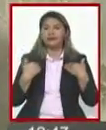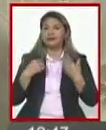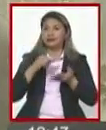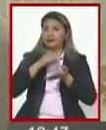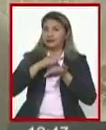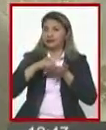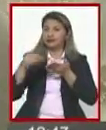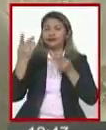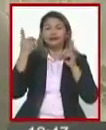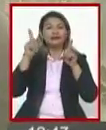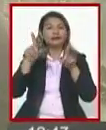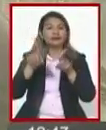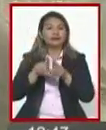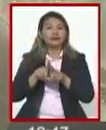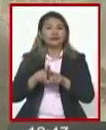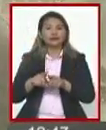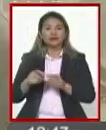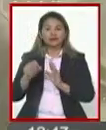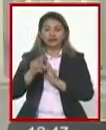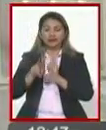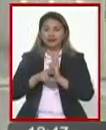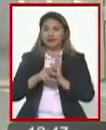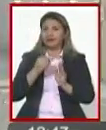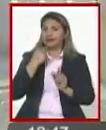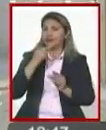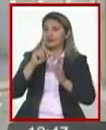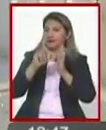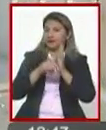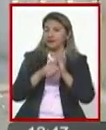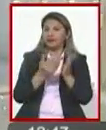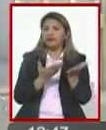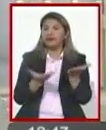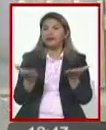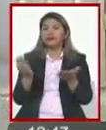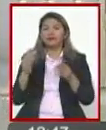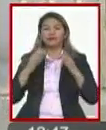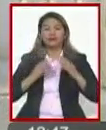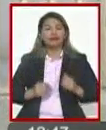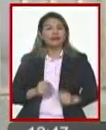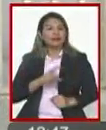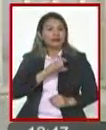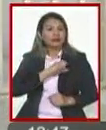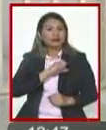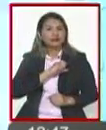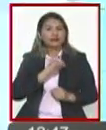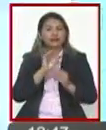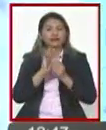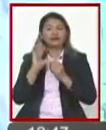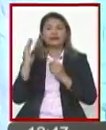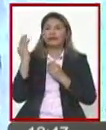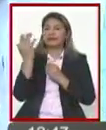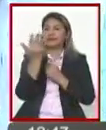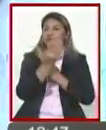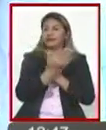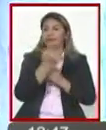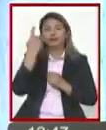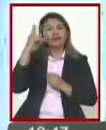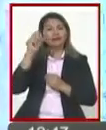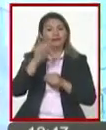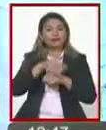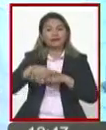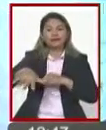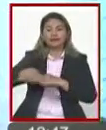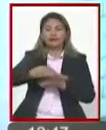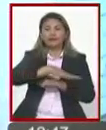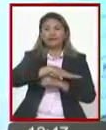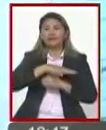indemnizarlo de acuerdo a lo que nuestra normativa ordena. Después del levantamiento del cadáver, la policía precintó la construcción de apartamentos para no contaminar